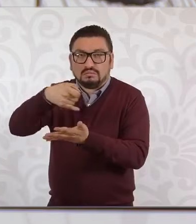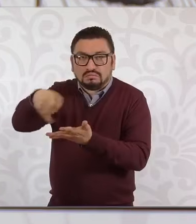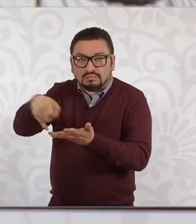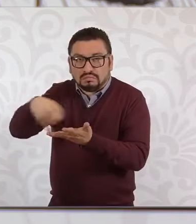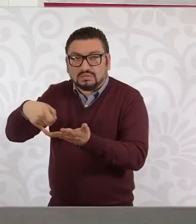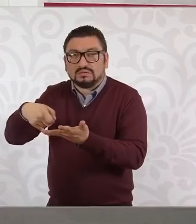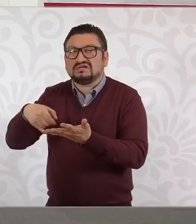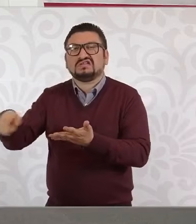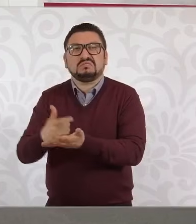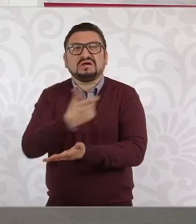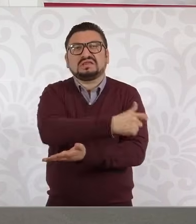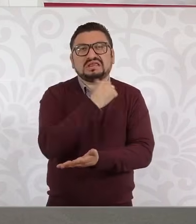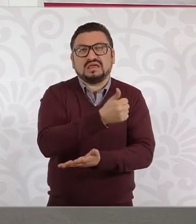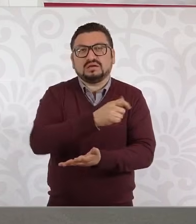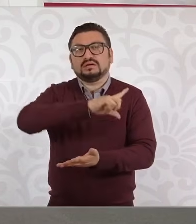pagan agua.